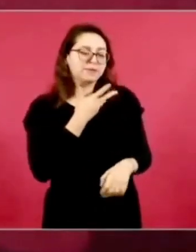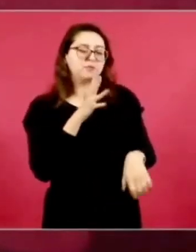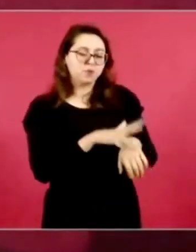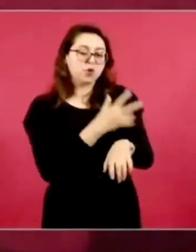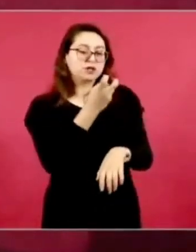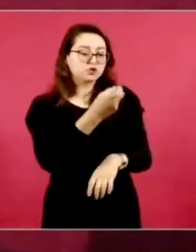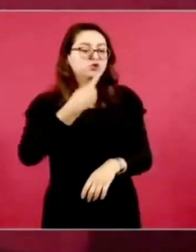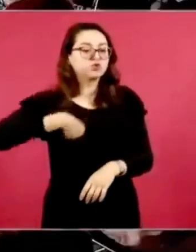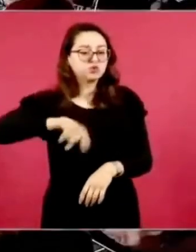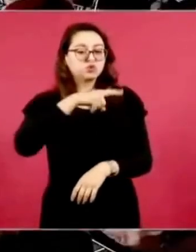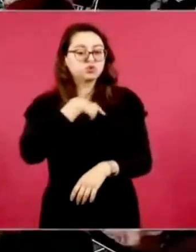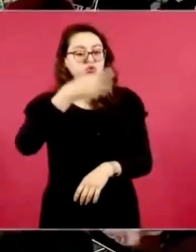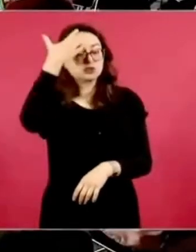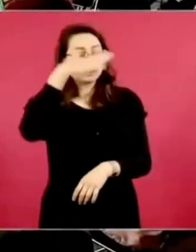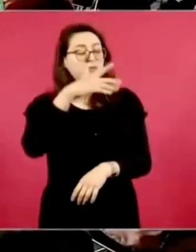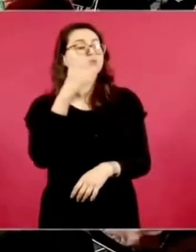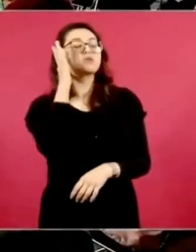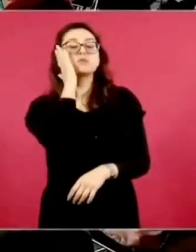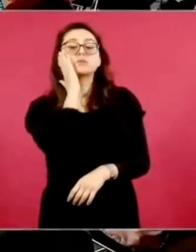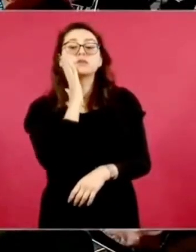y nosotros somos blancos,